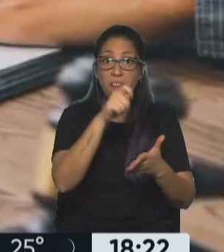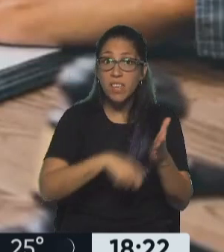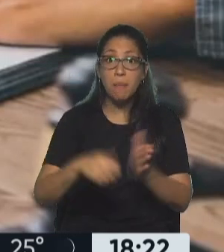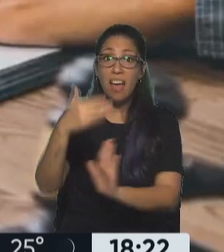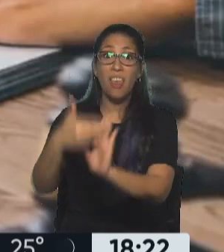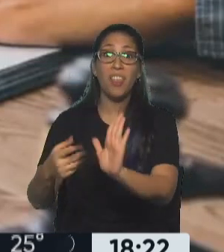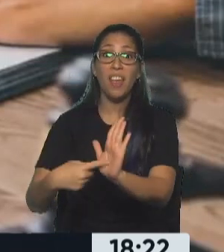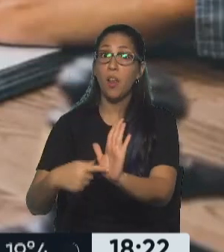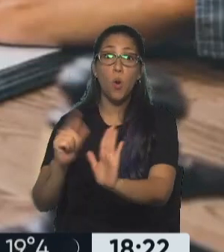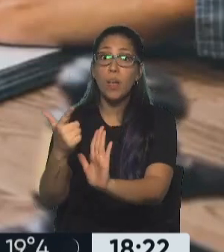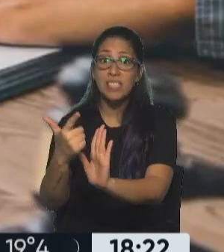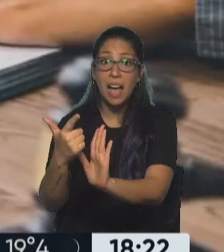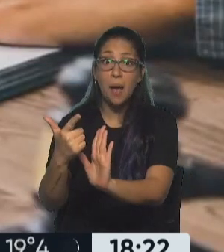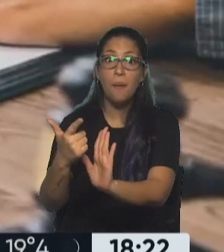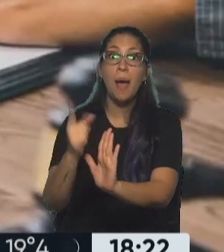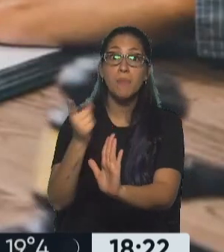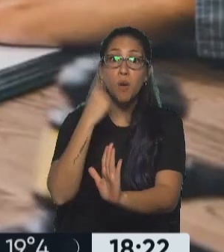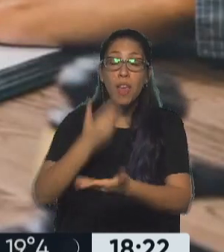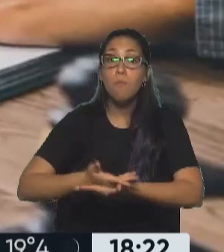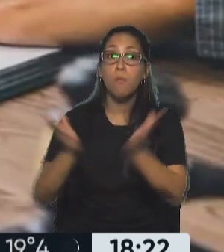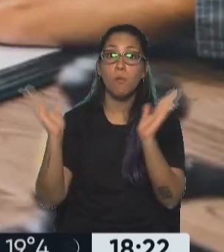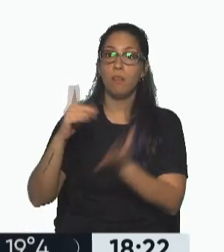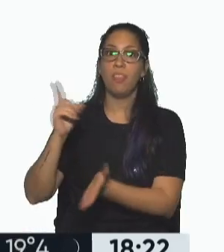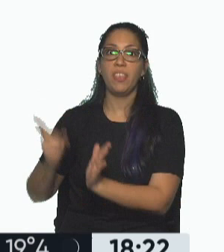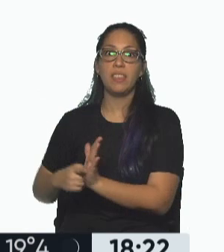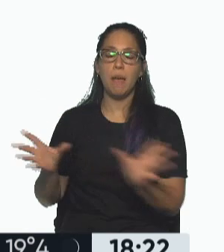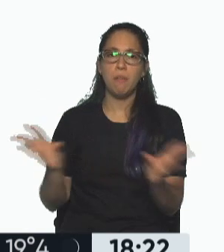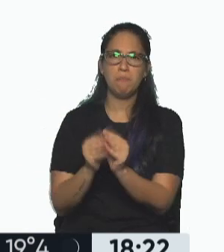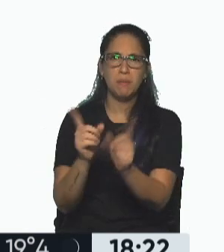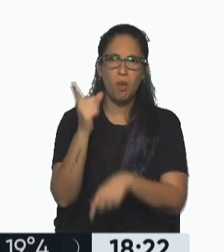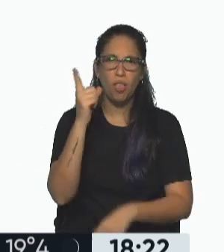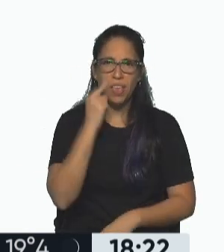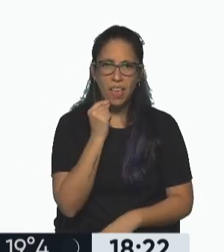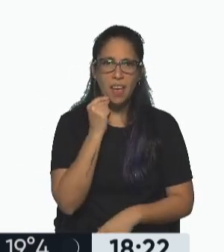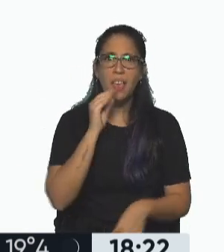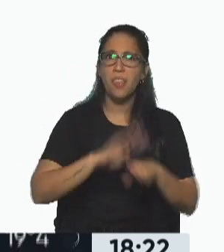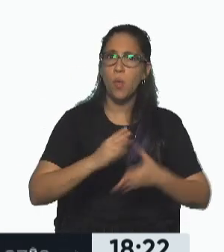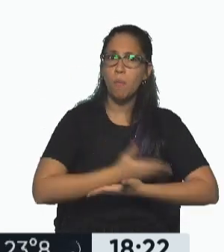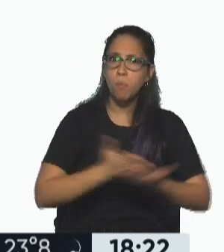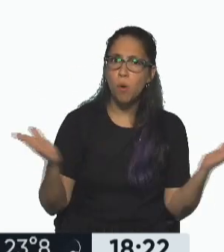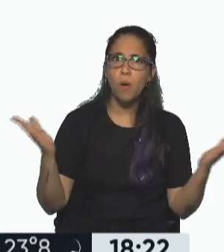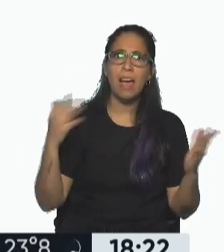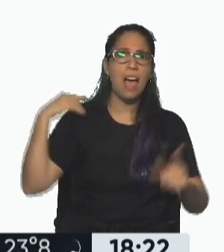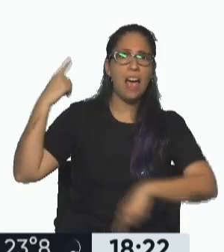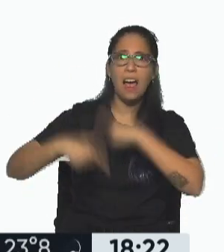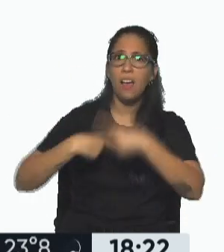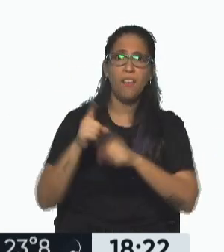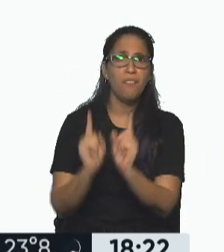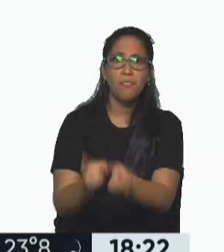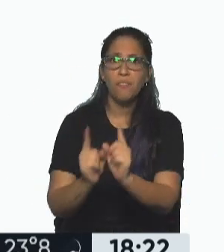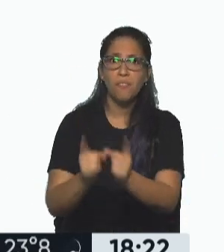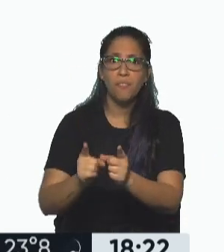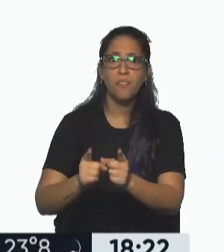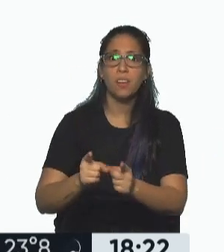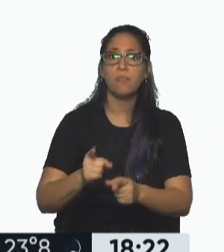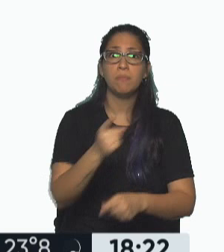firmas y que se publicó el mismo día en que se emite el dictamen. Dado que la deuda pública trasciende las generaciones, se espera que un préstamo de